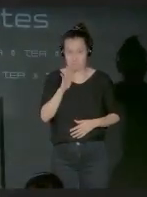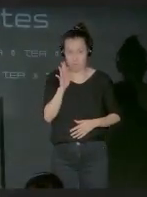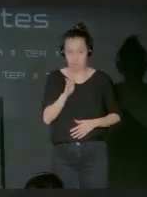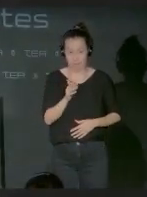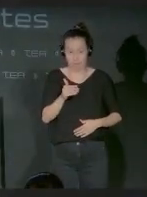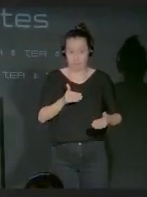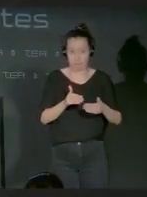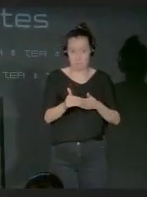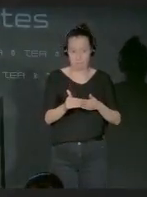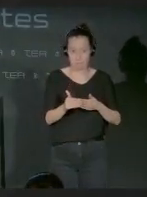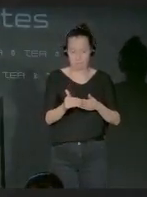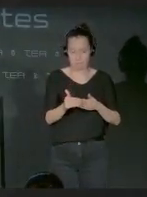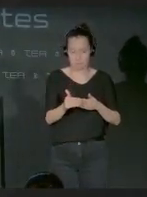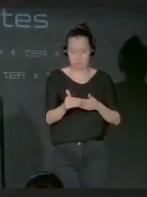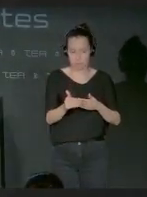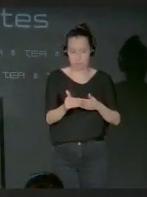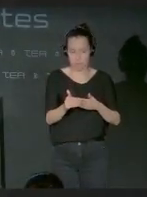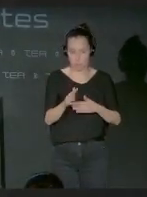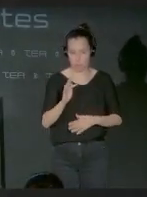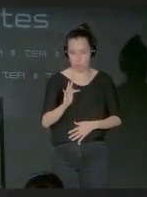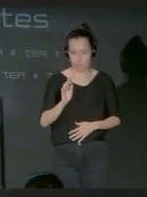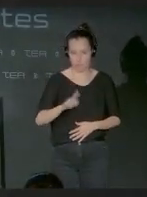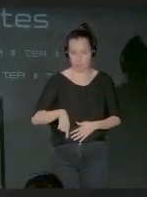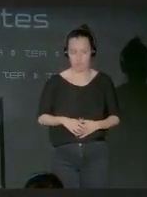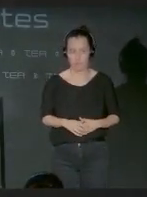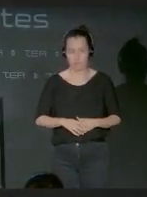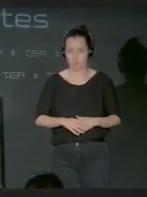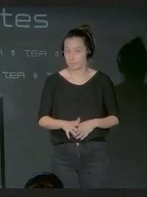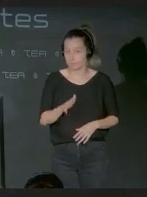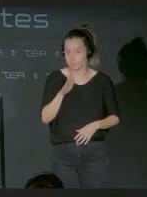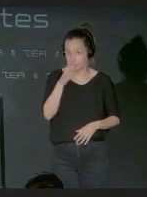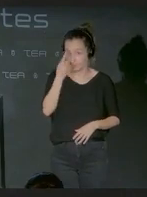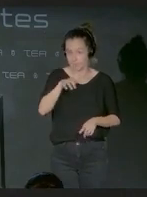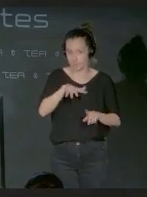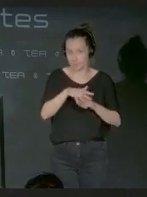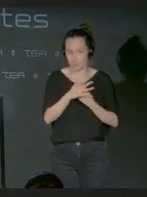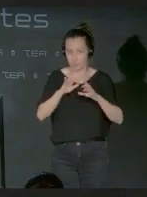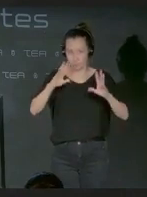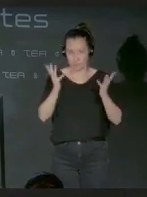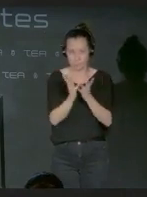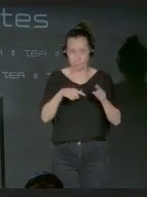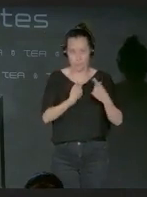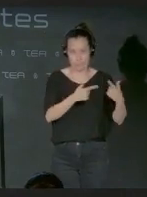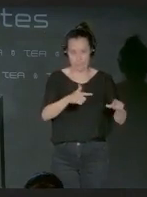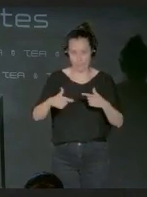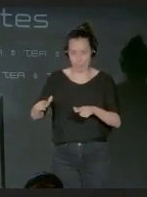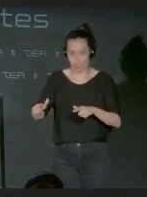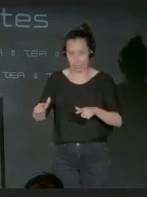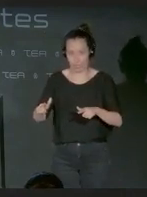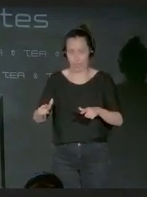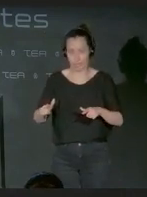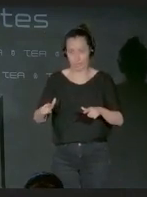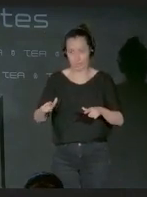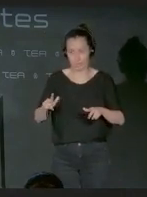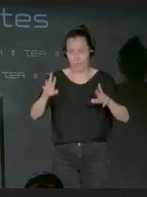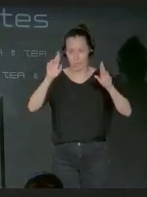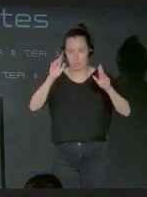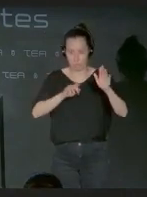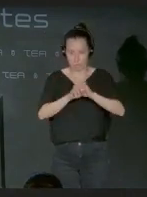los próximos años son prometedoras más Si tenemos en cuenta que la coyuntura tanto global como sectorial será más próspera